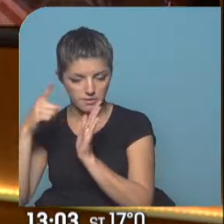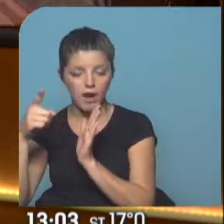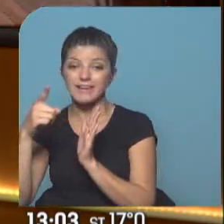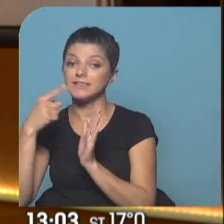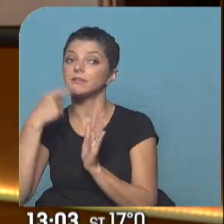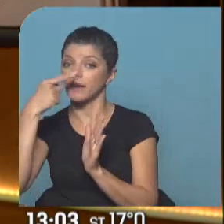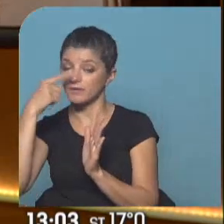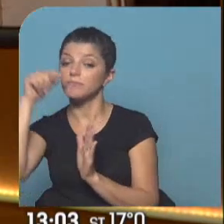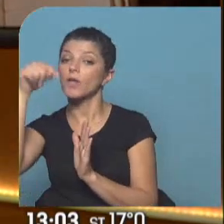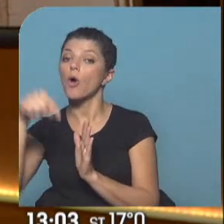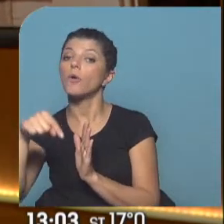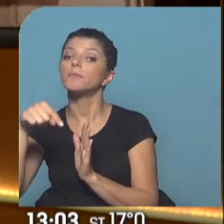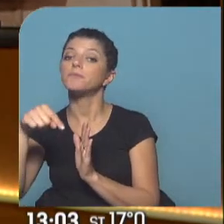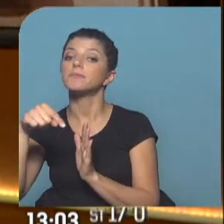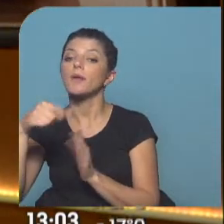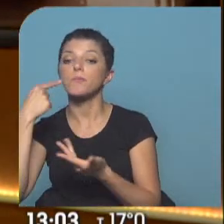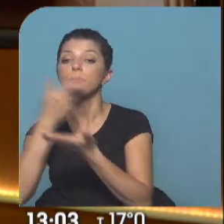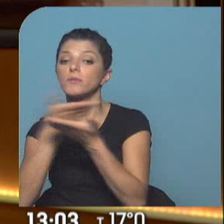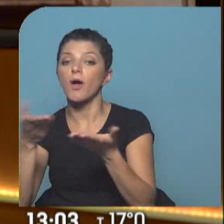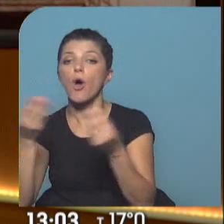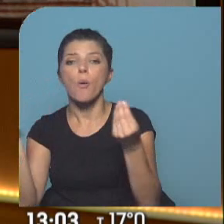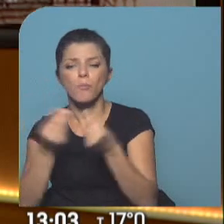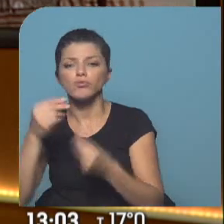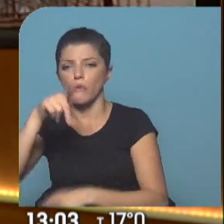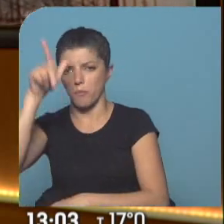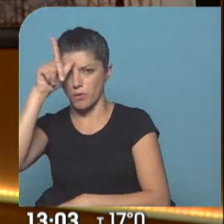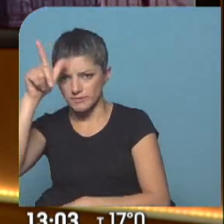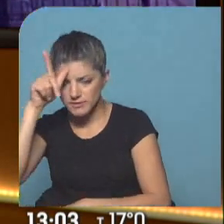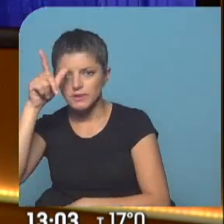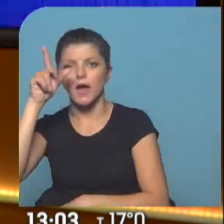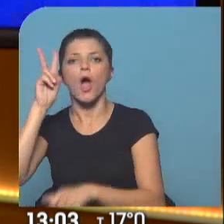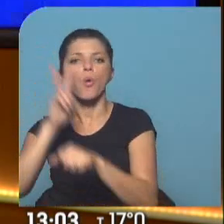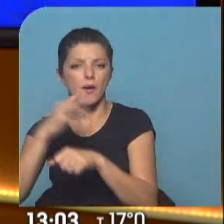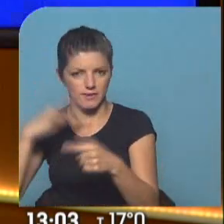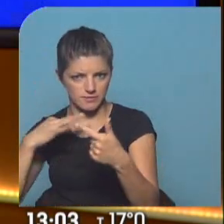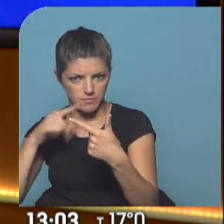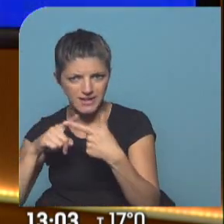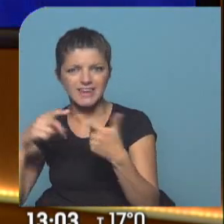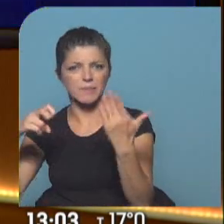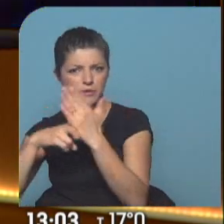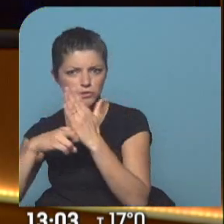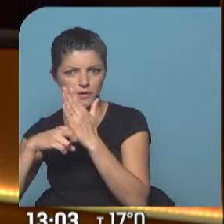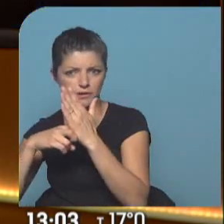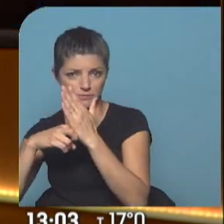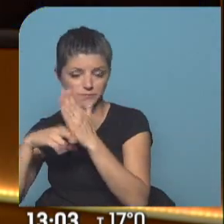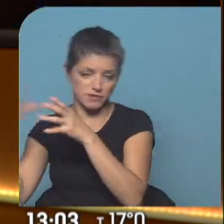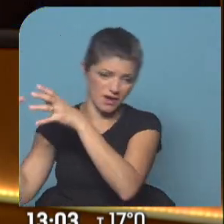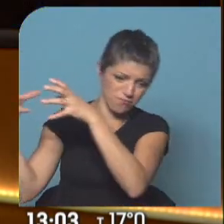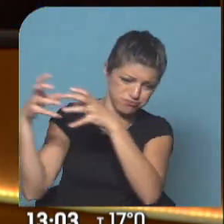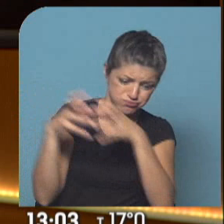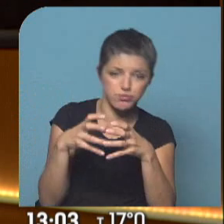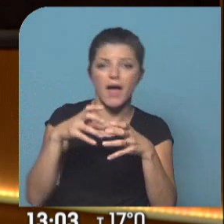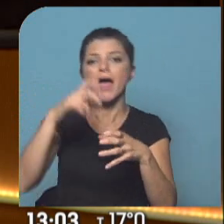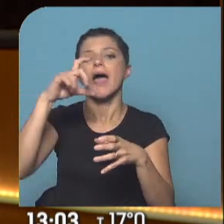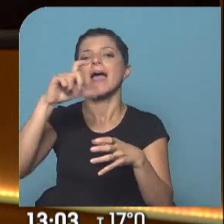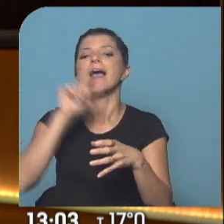Faro de Vigo sacaba una nota diciendo la cantidad de policías, guardias civiles, inspectores que están mandando a Cataluña. Justamente están